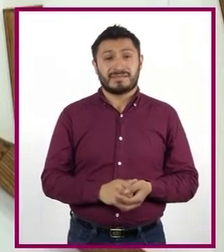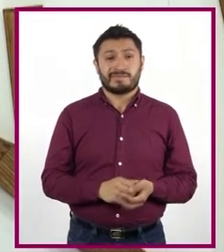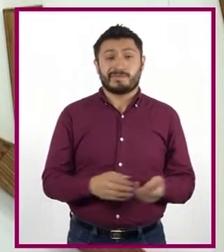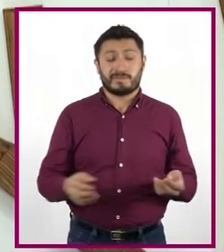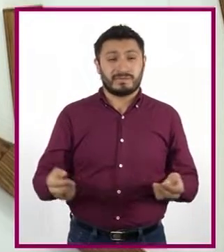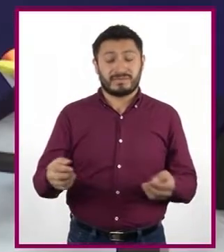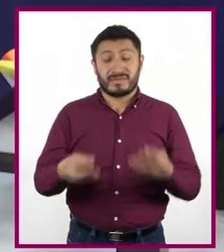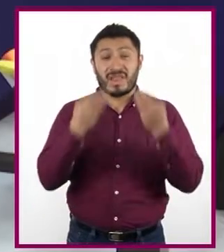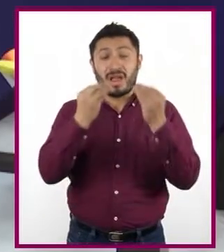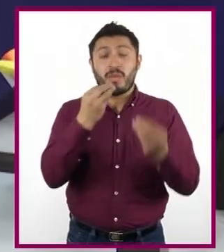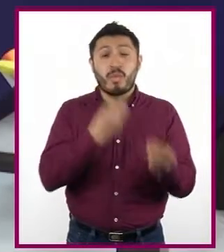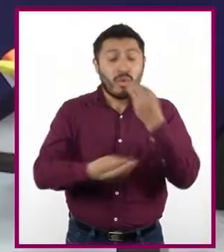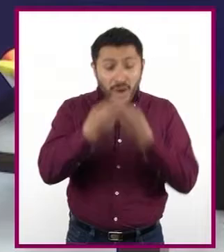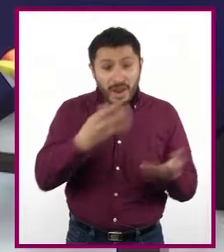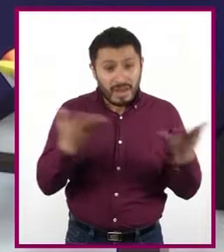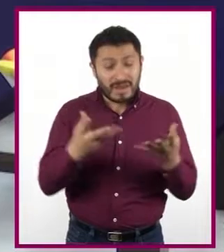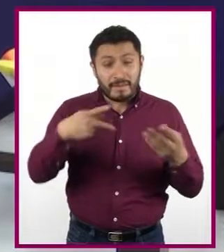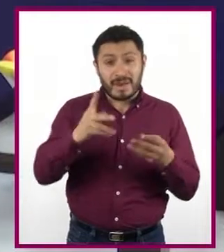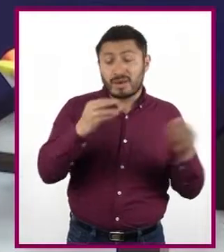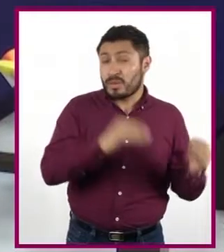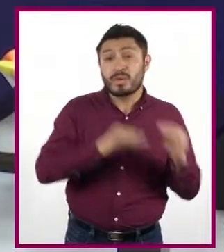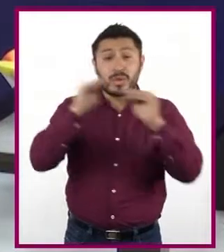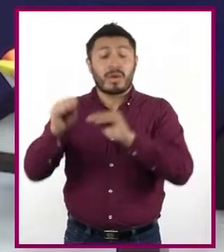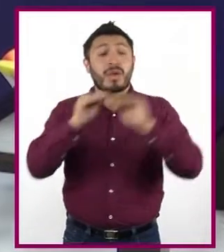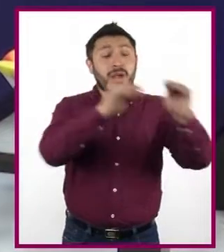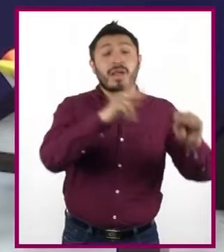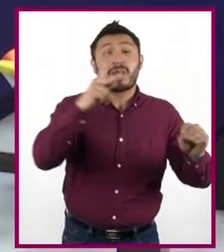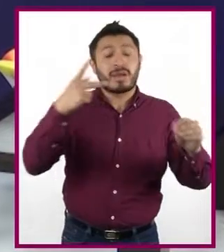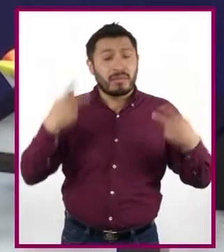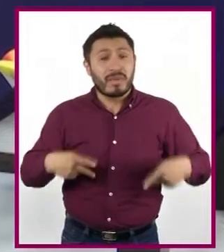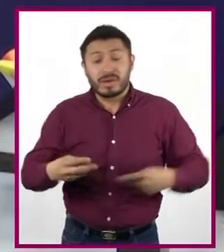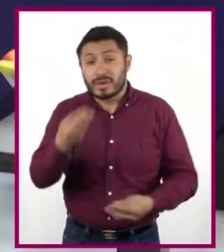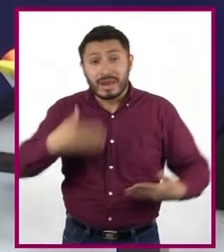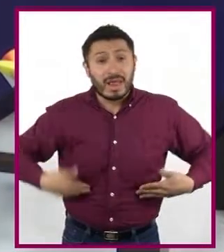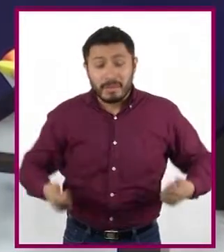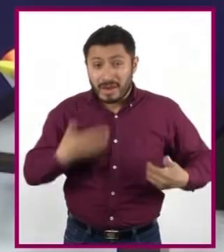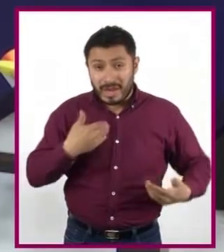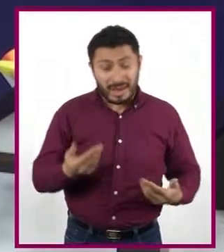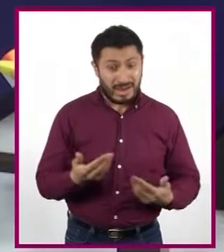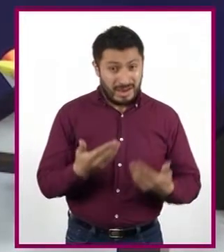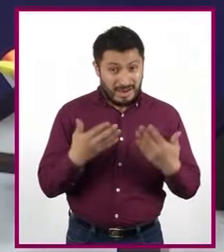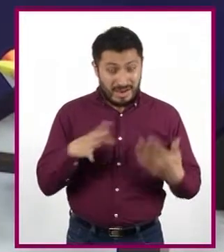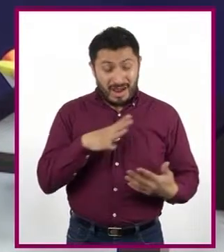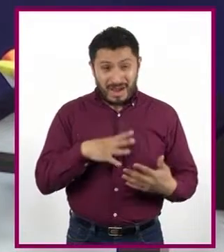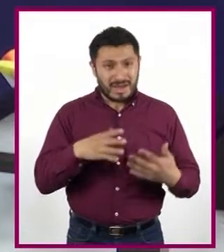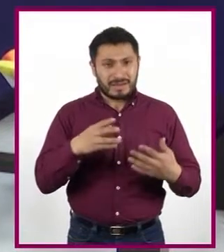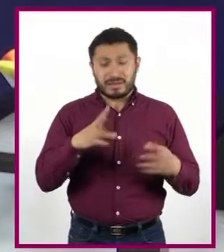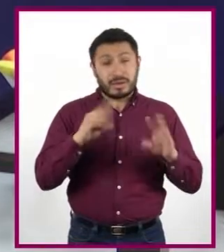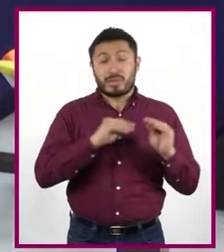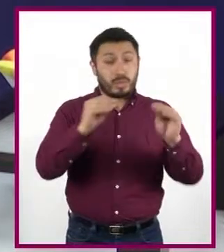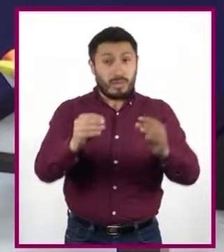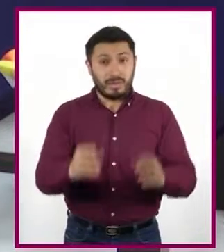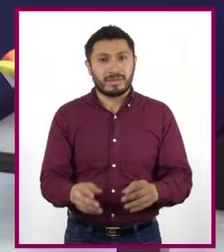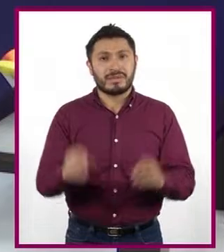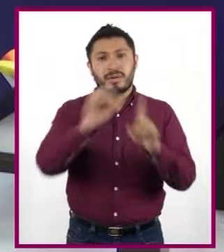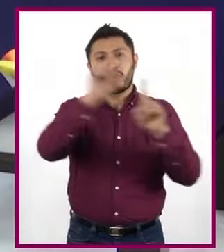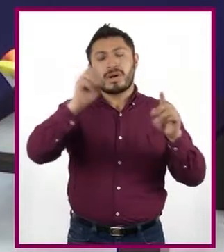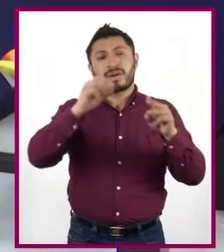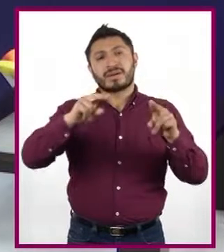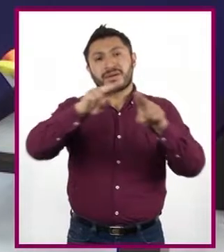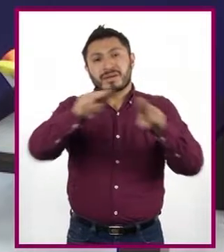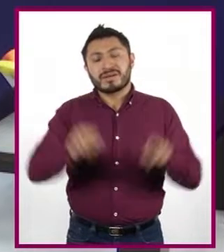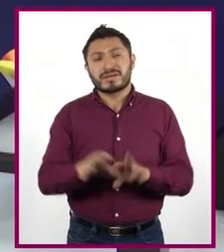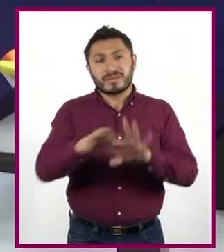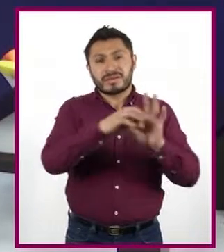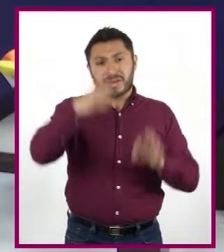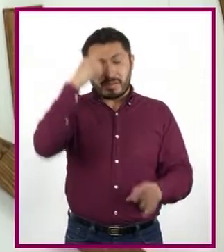Luego producimos muchos alimentos, pero no llegan a donde la gente tiene hambre. La Organización de las Naciones Unidas para la Alimentación y